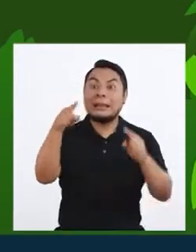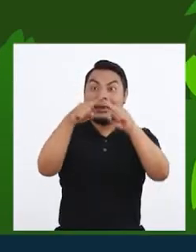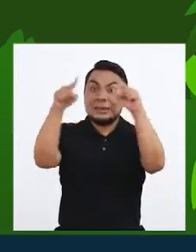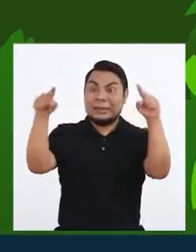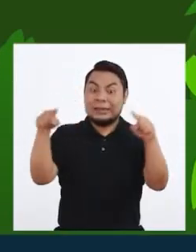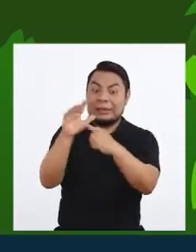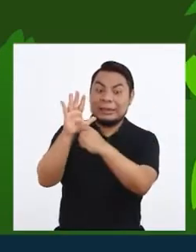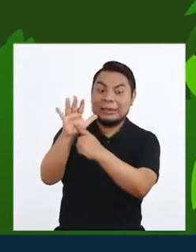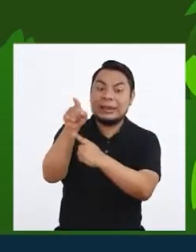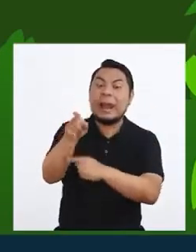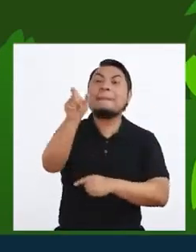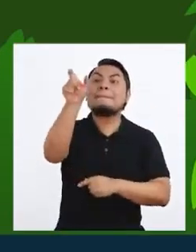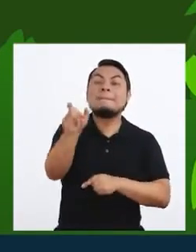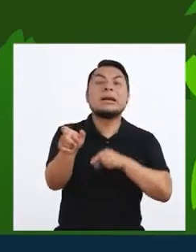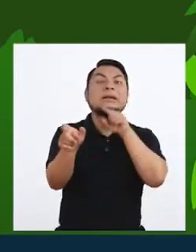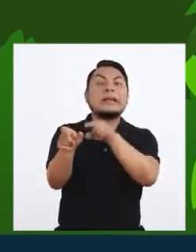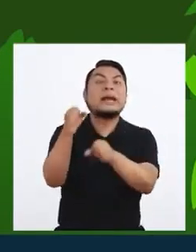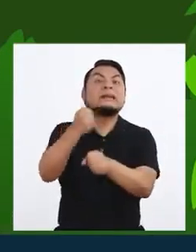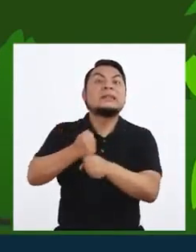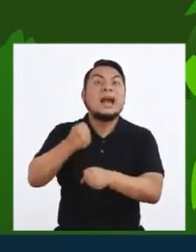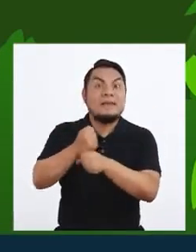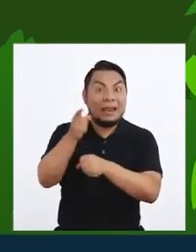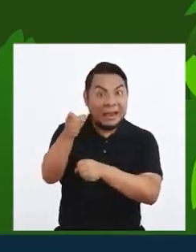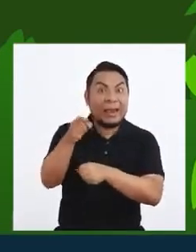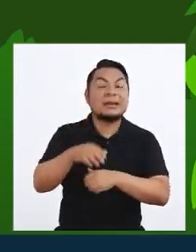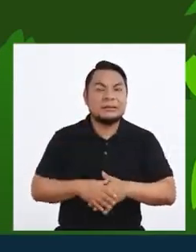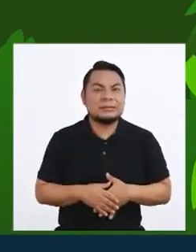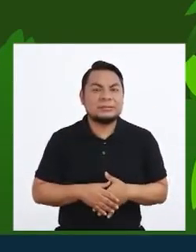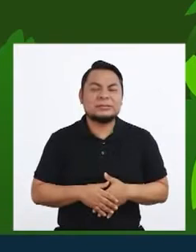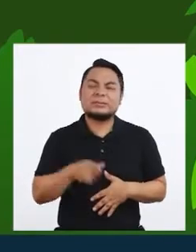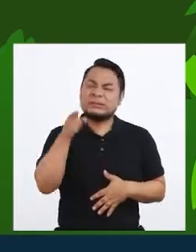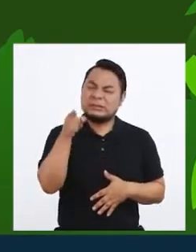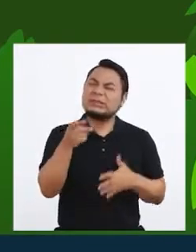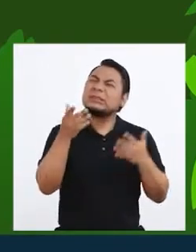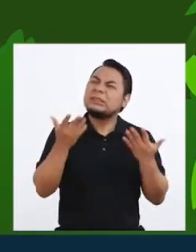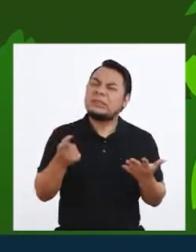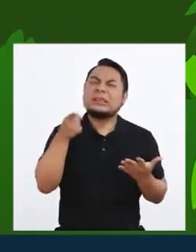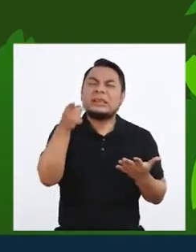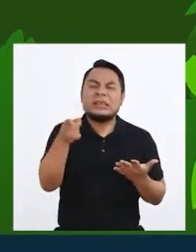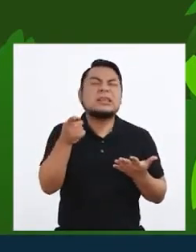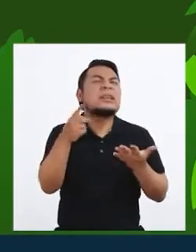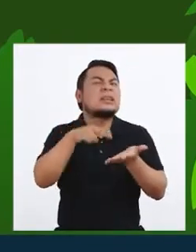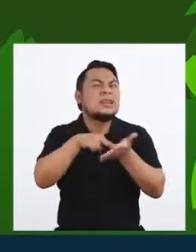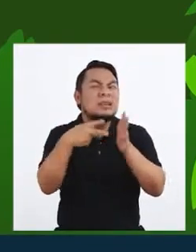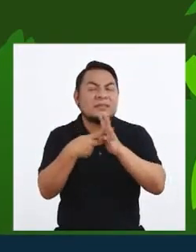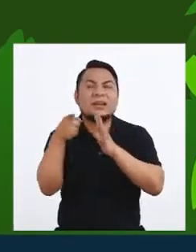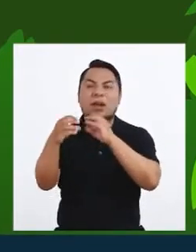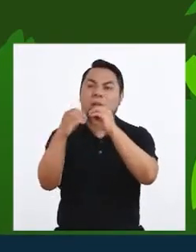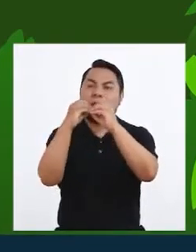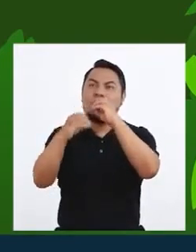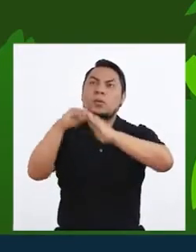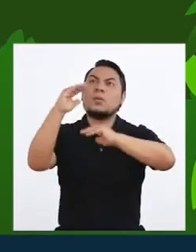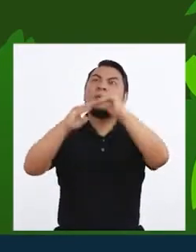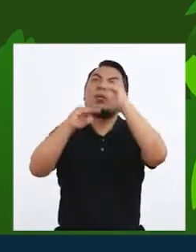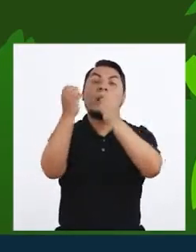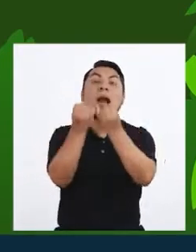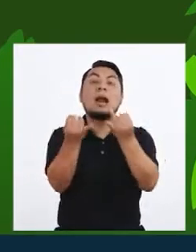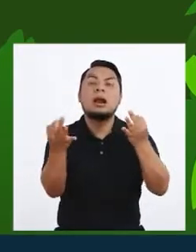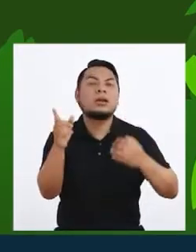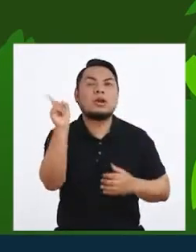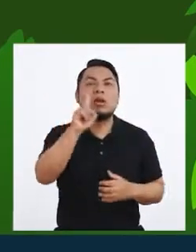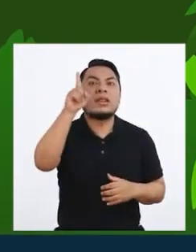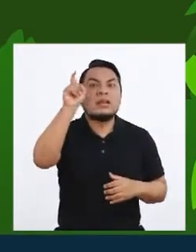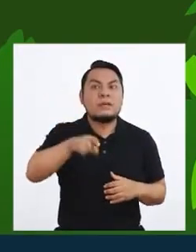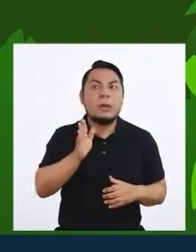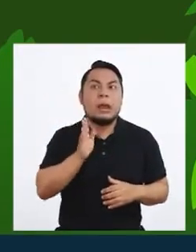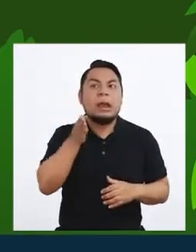Esa es la señal de personas trabajando. Quiere decir que están arreglando o construyendo algo